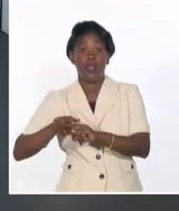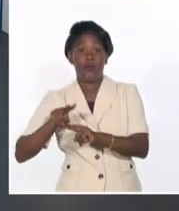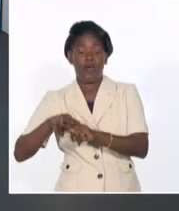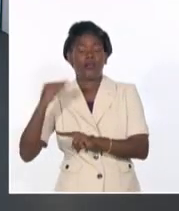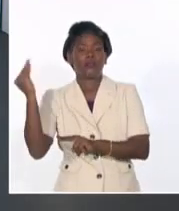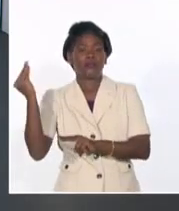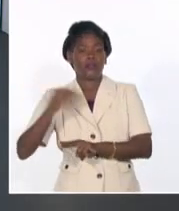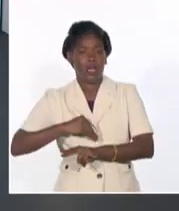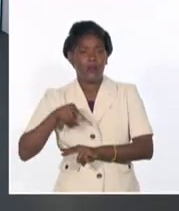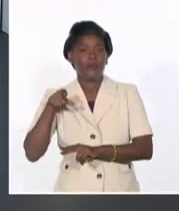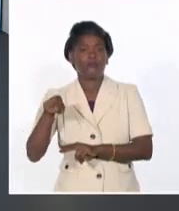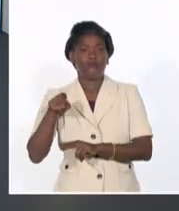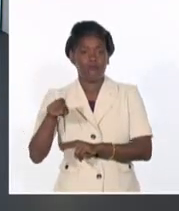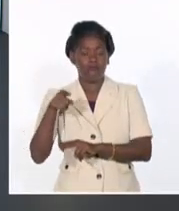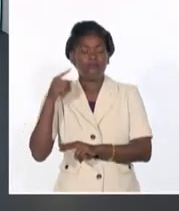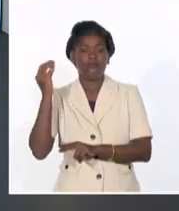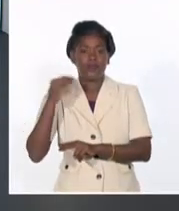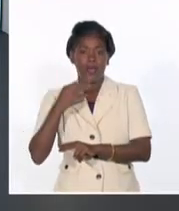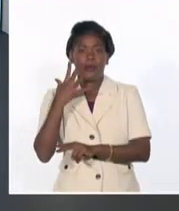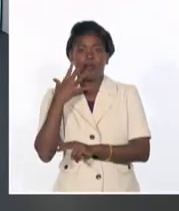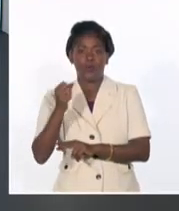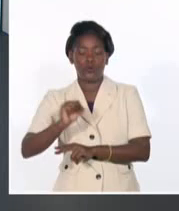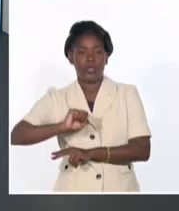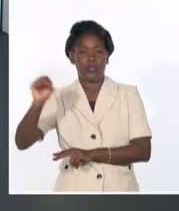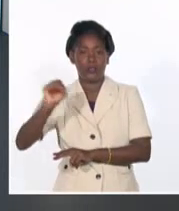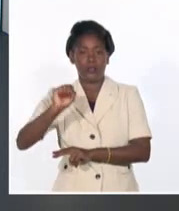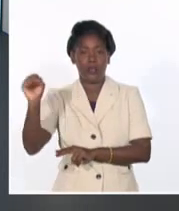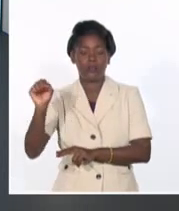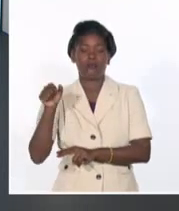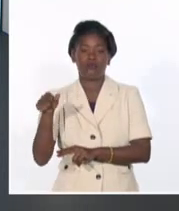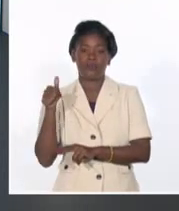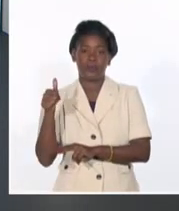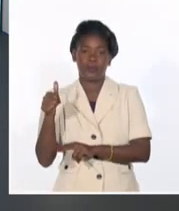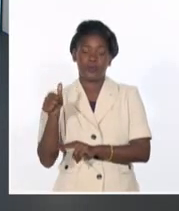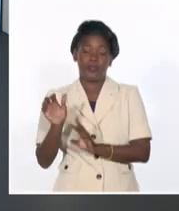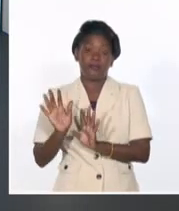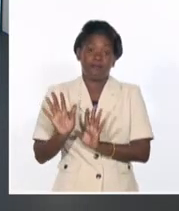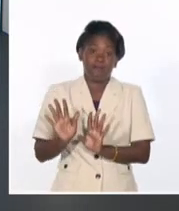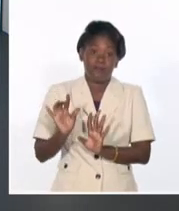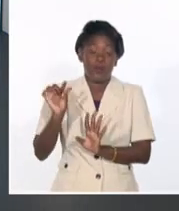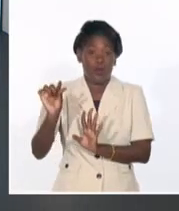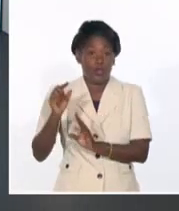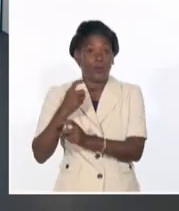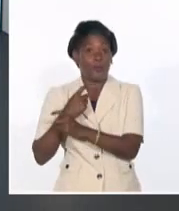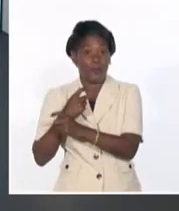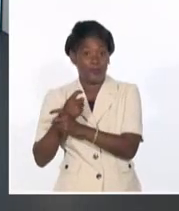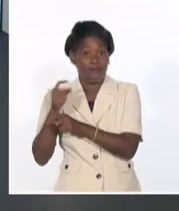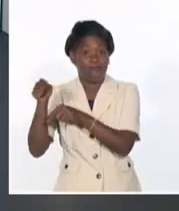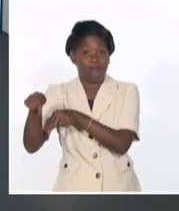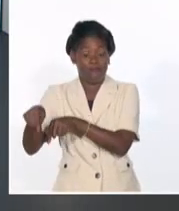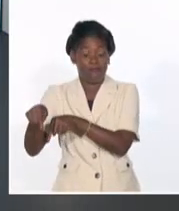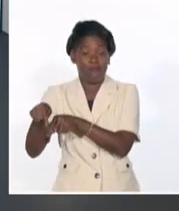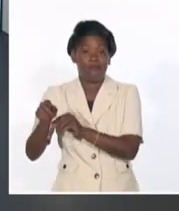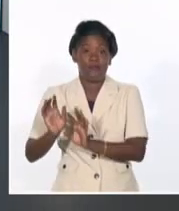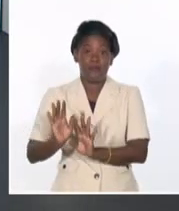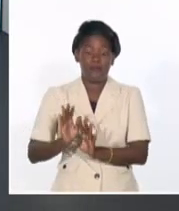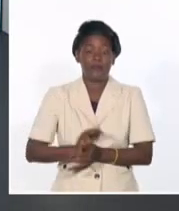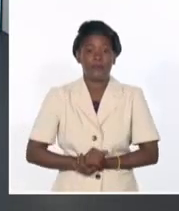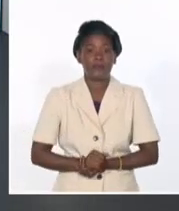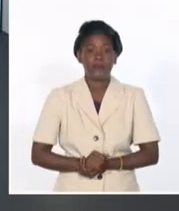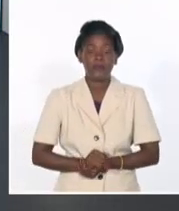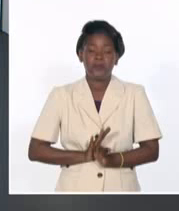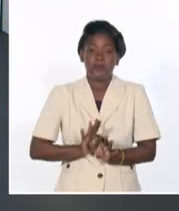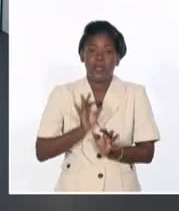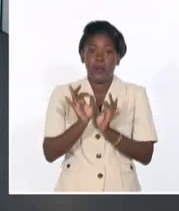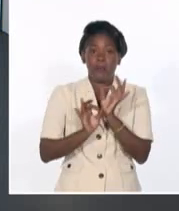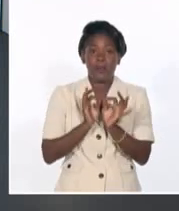los juegos chiquitos, los juegos cerrados, y lo ha demostrado, y es muy peligroso siempre en los sextos y séptimos partidos. Estas son algunas de las armas que